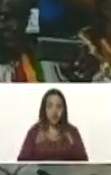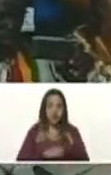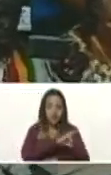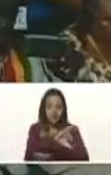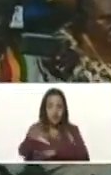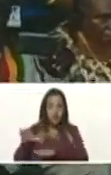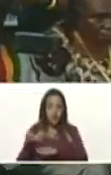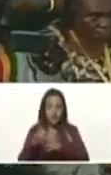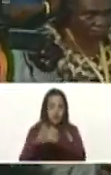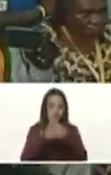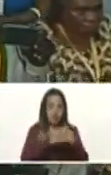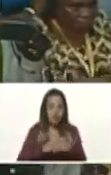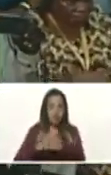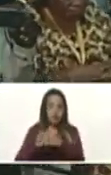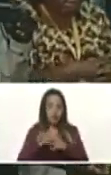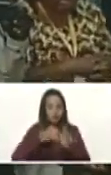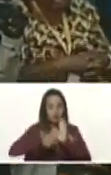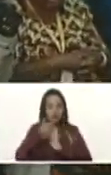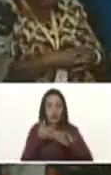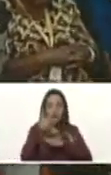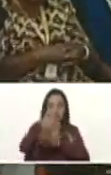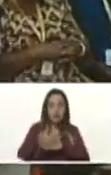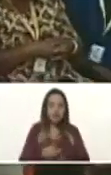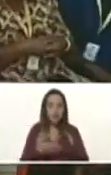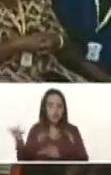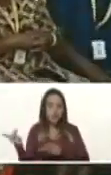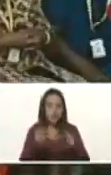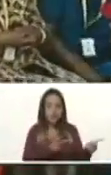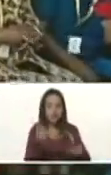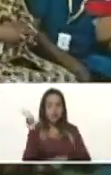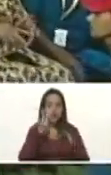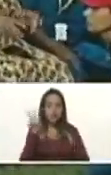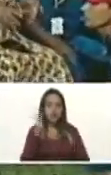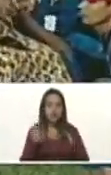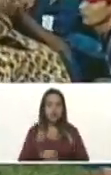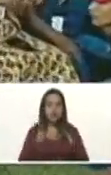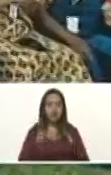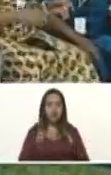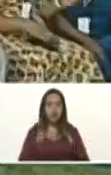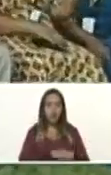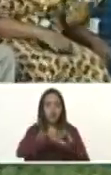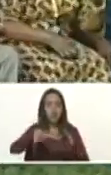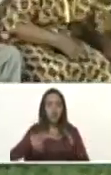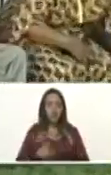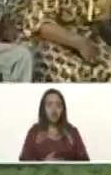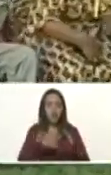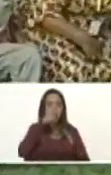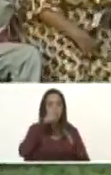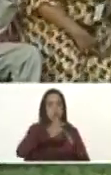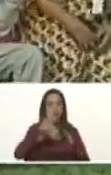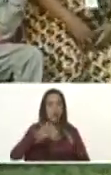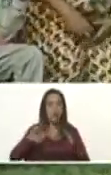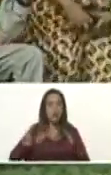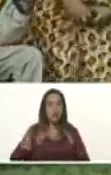de Estados Unidos y más allá. Bienvenidos a Venezuela y a todos los pueblos